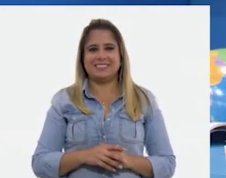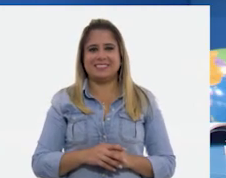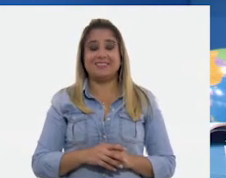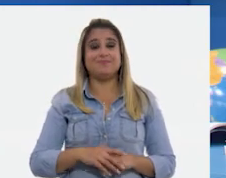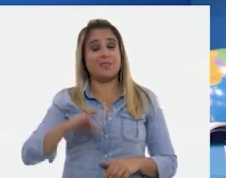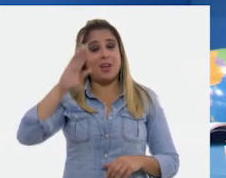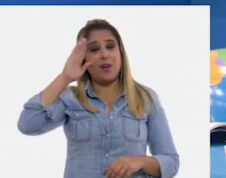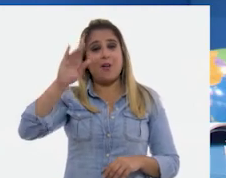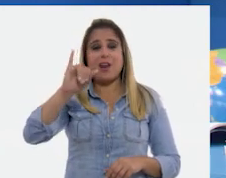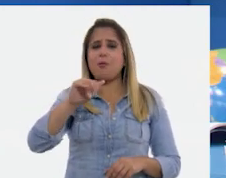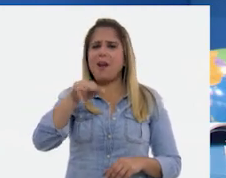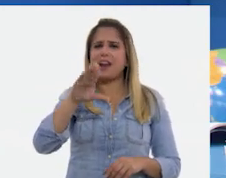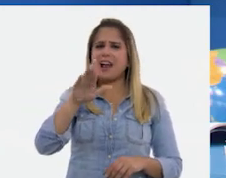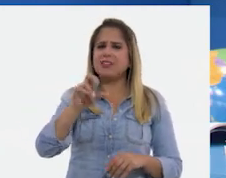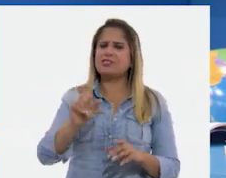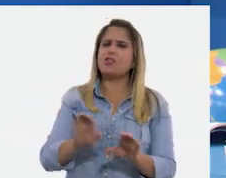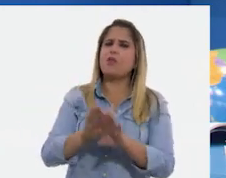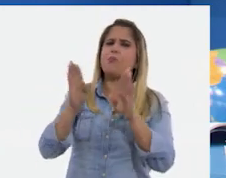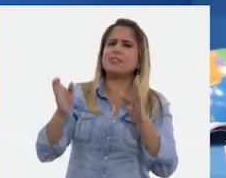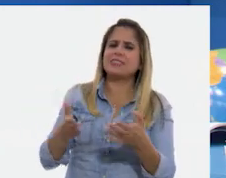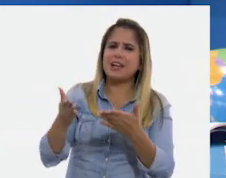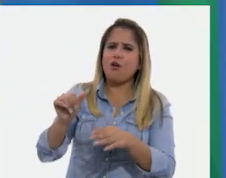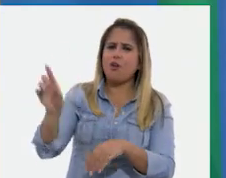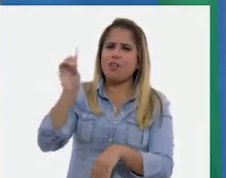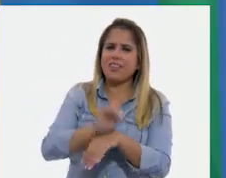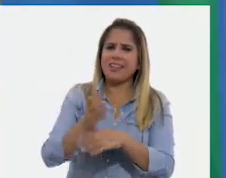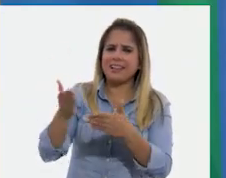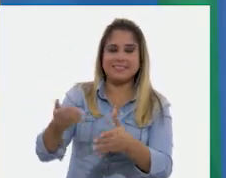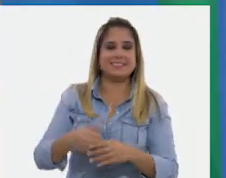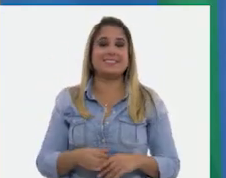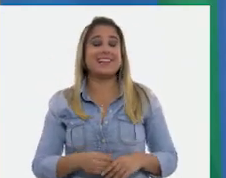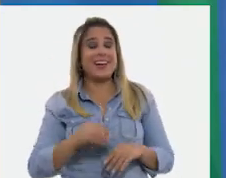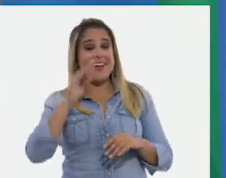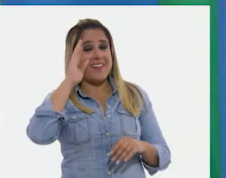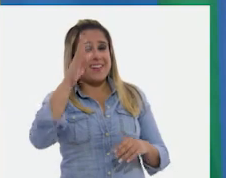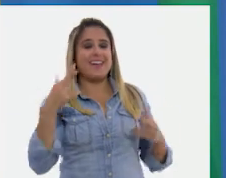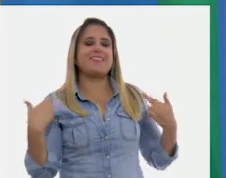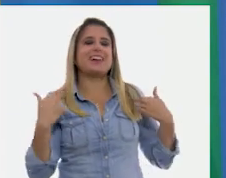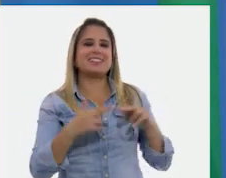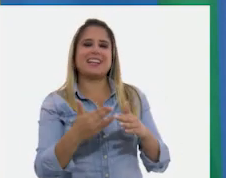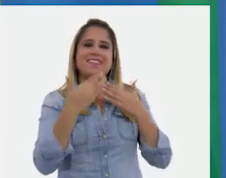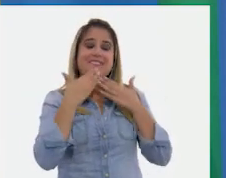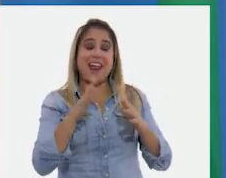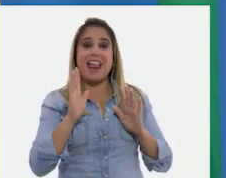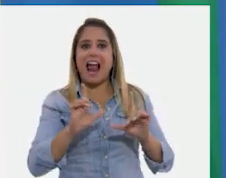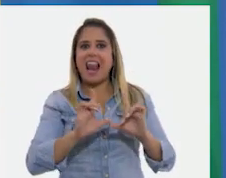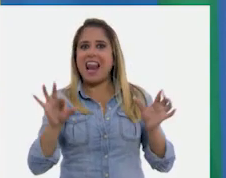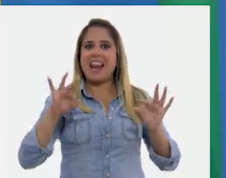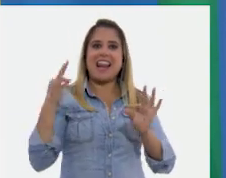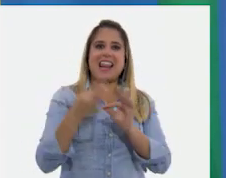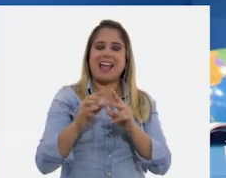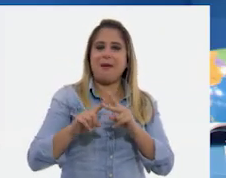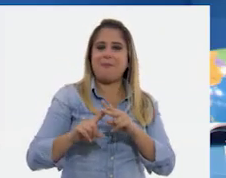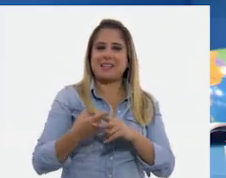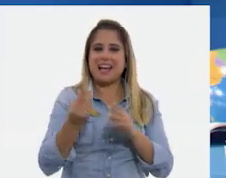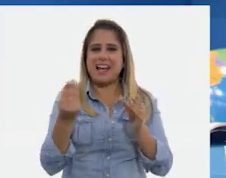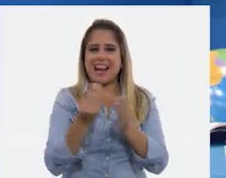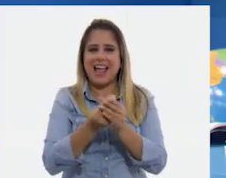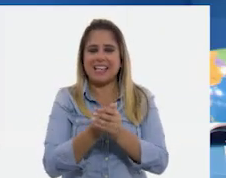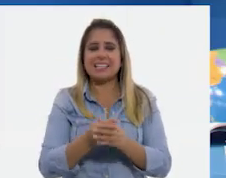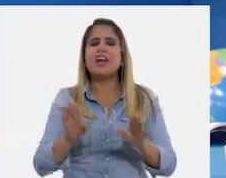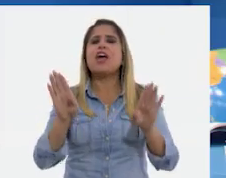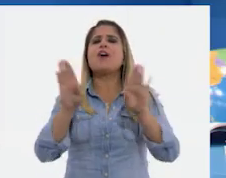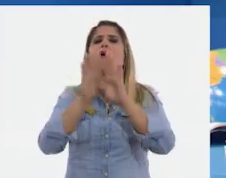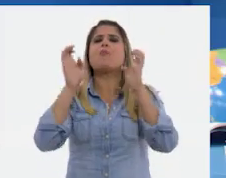Hola Juan Carlos, ¿cómo has estado? ¿Cómo estás el día de hoy? Muy bien, maestra, muchísimas gracias. Y ya listo para empezar la clase. Perfecto. ¿Cómo están